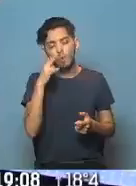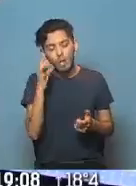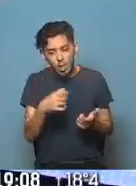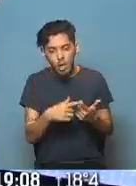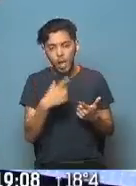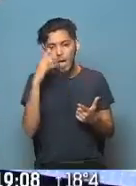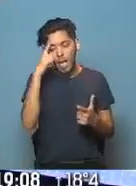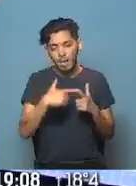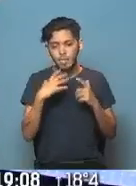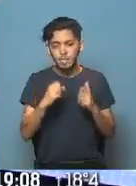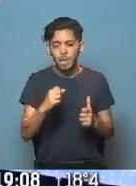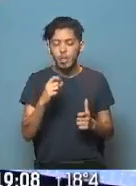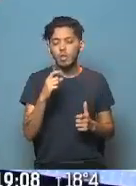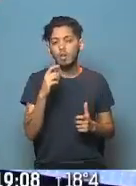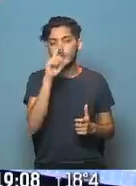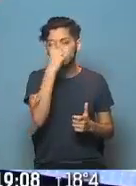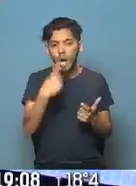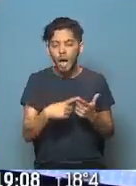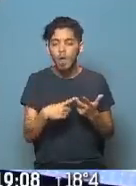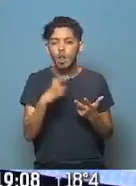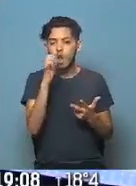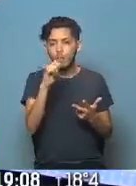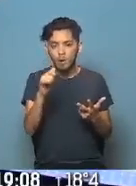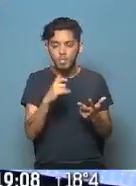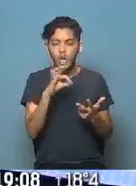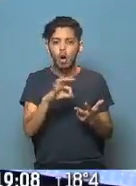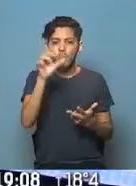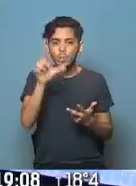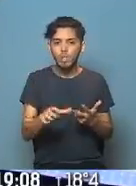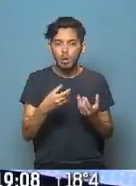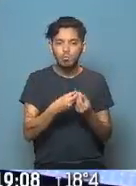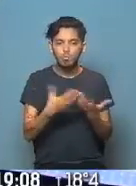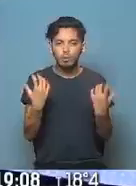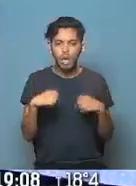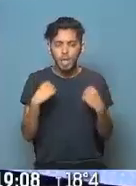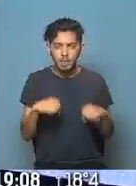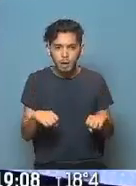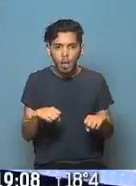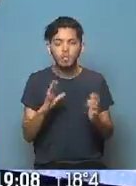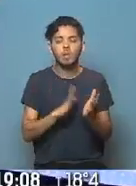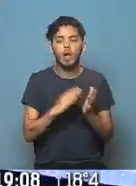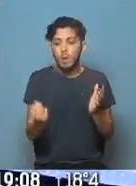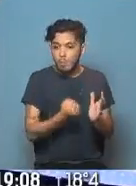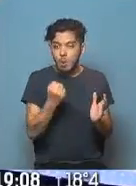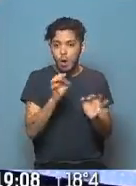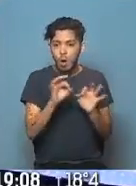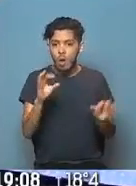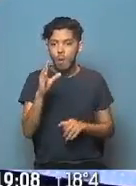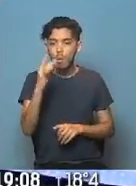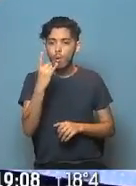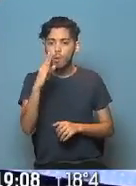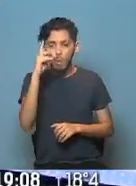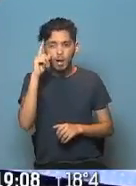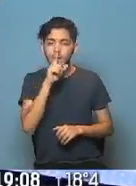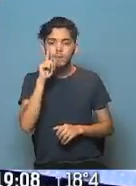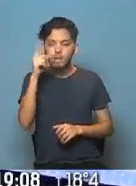secretario de Estado como José López, o un funcionario que en su momento tuvo mucha actividad de importante nivel como Claudio Berti,